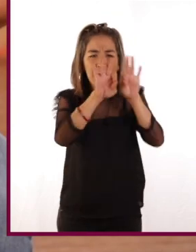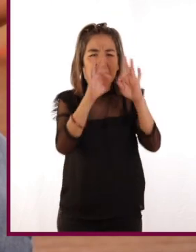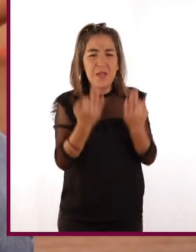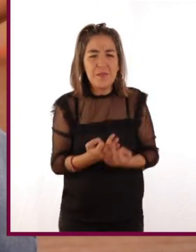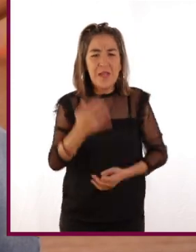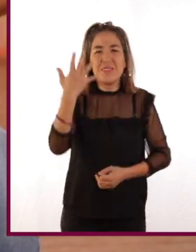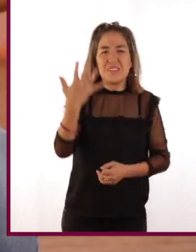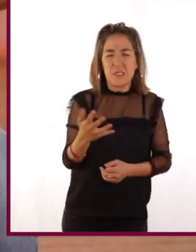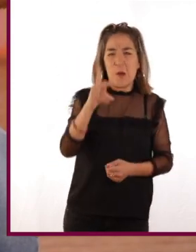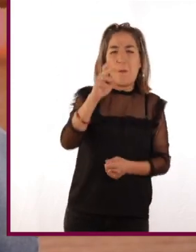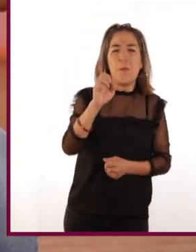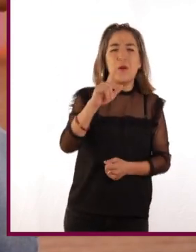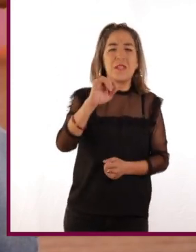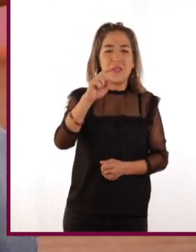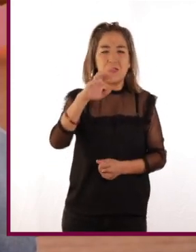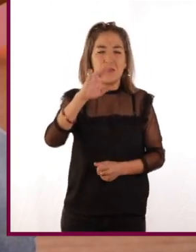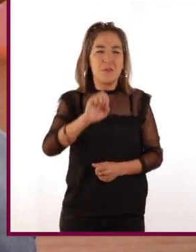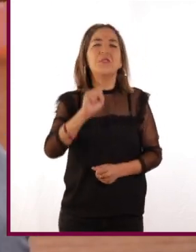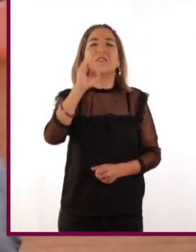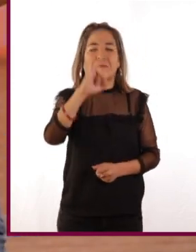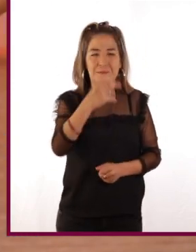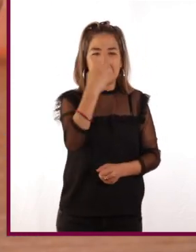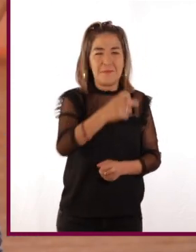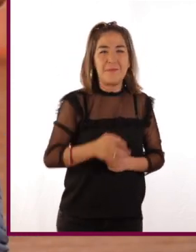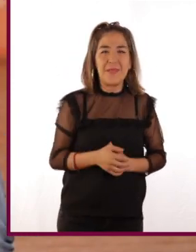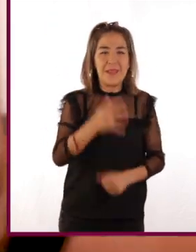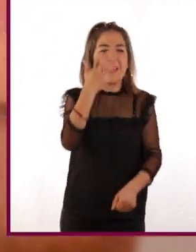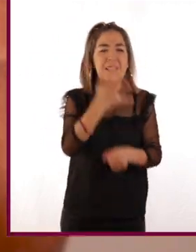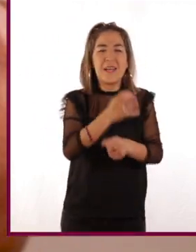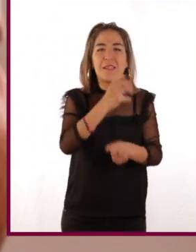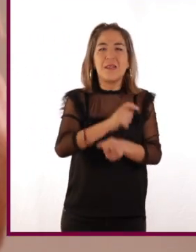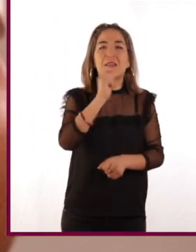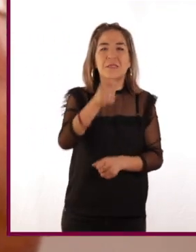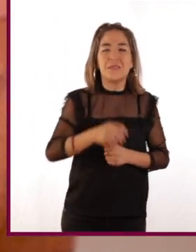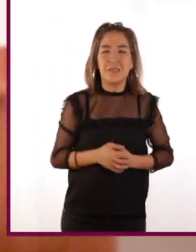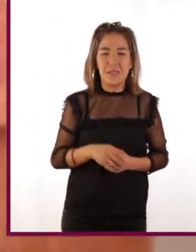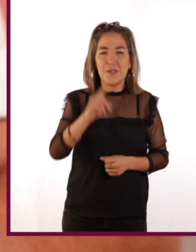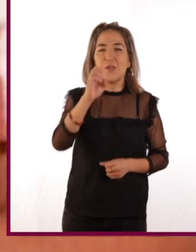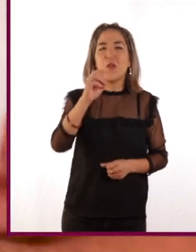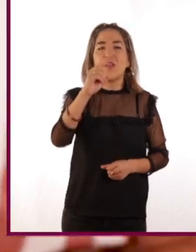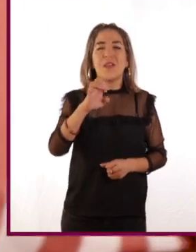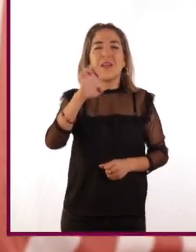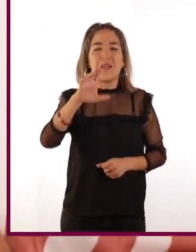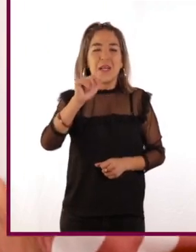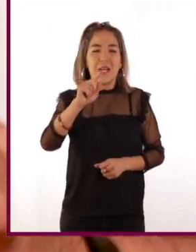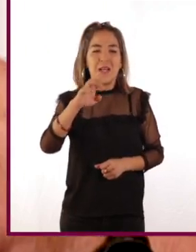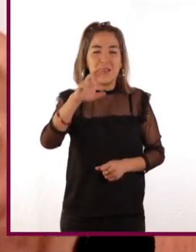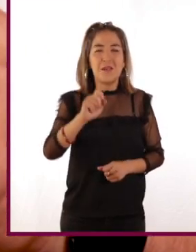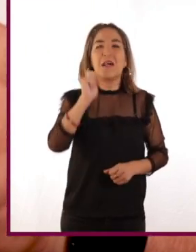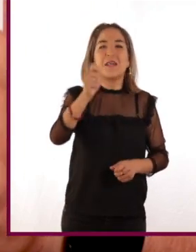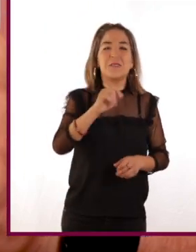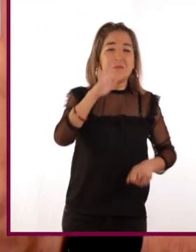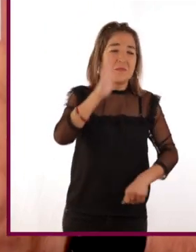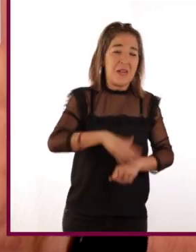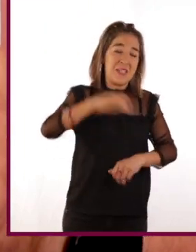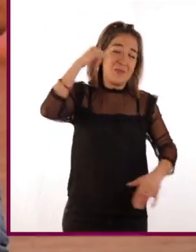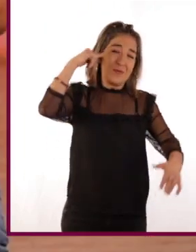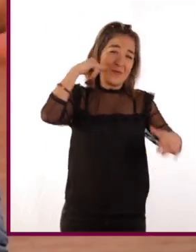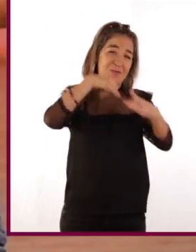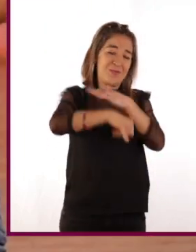4 elementos y 5 poliedros. Sí. El quinto elemento es el dodecaedro. el